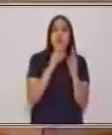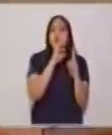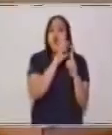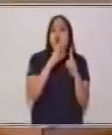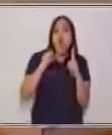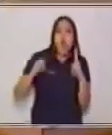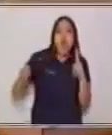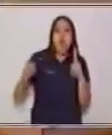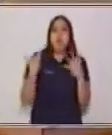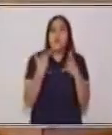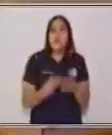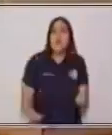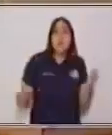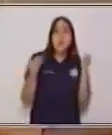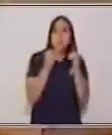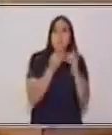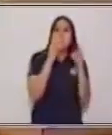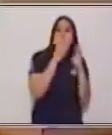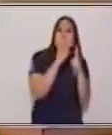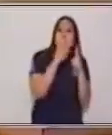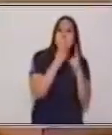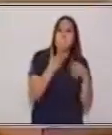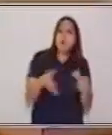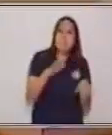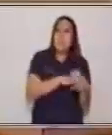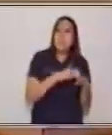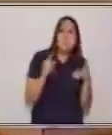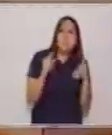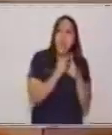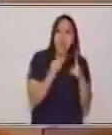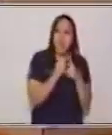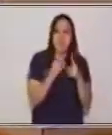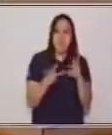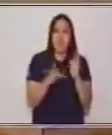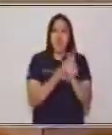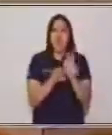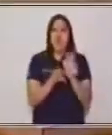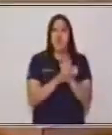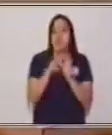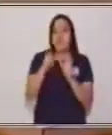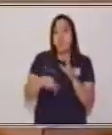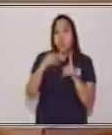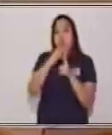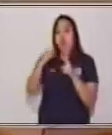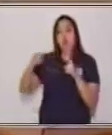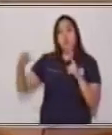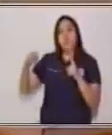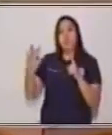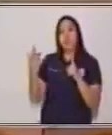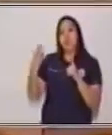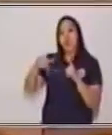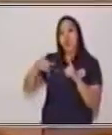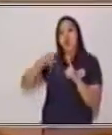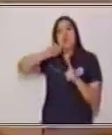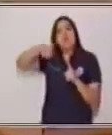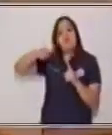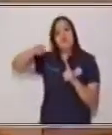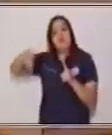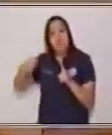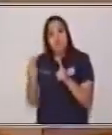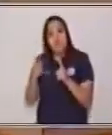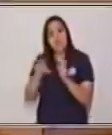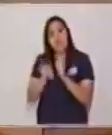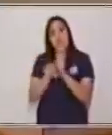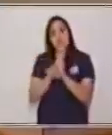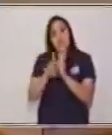preposición más un sustantivo. La posición va a ser una aclaración entre comas. Y el núcleo del sujeto, que es la